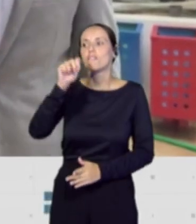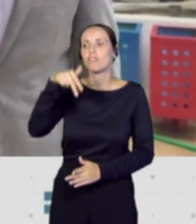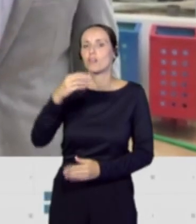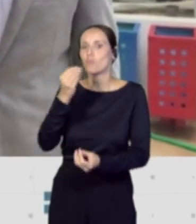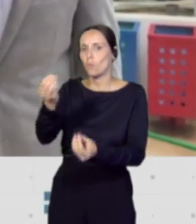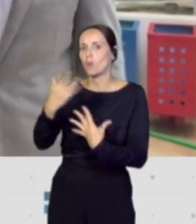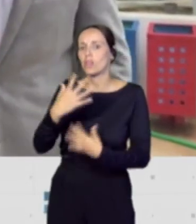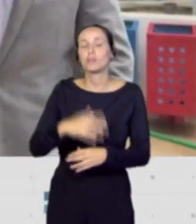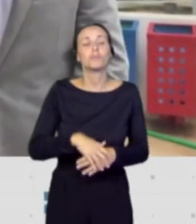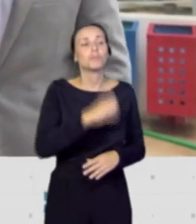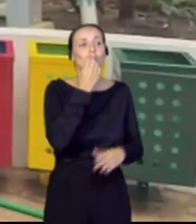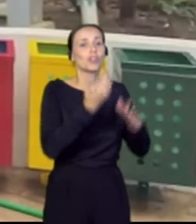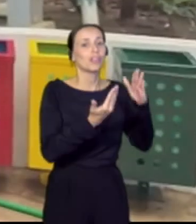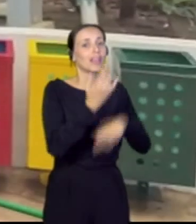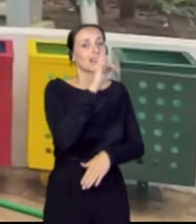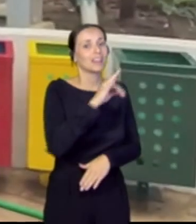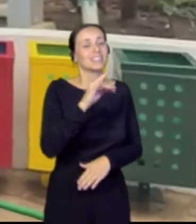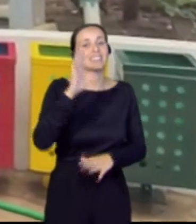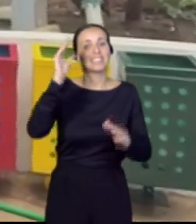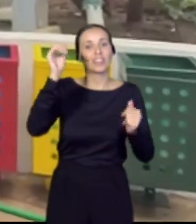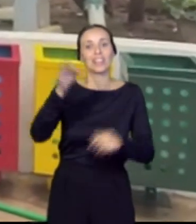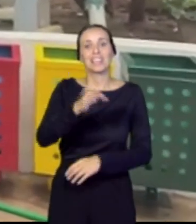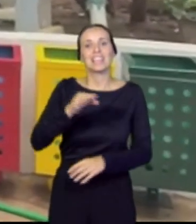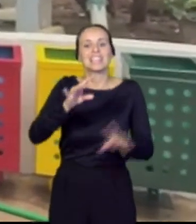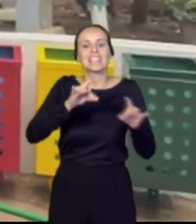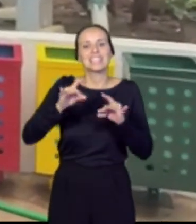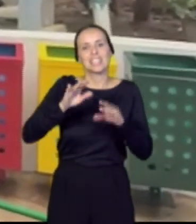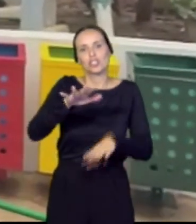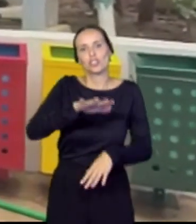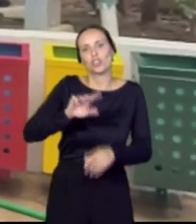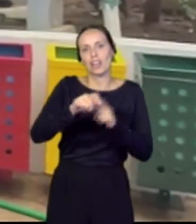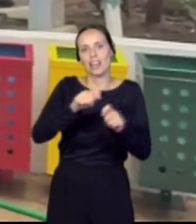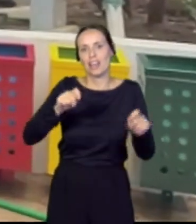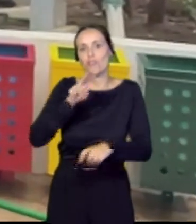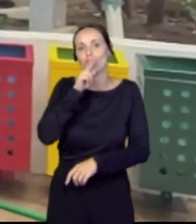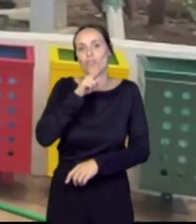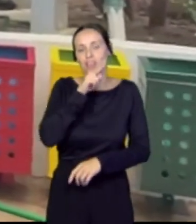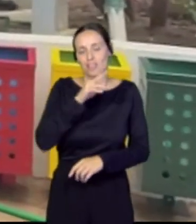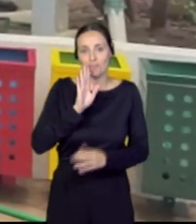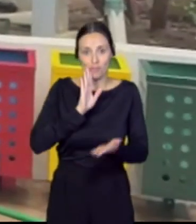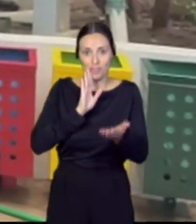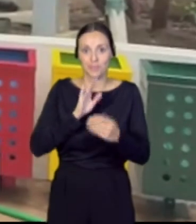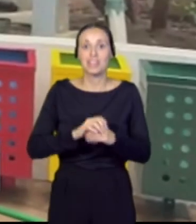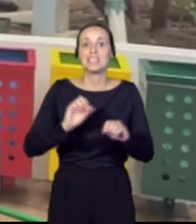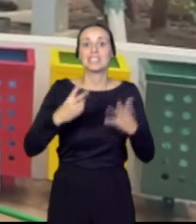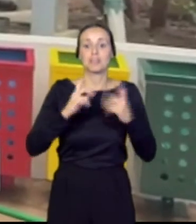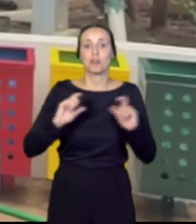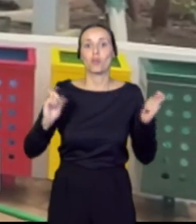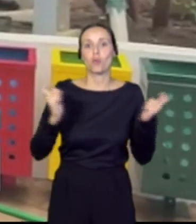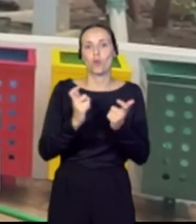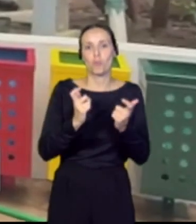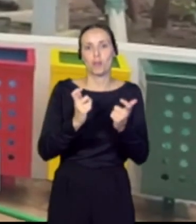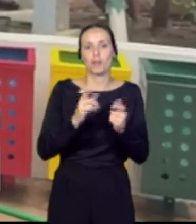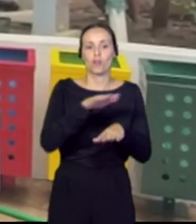Buenos días, Canarias. Pues sí, saludos desde la isla de Sal, aquí en Cabo Verde, como decías. Es la séptima cumbre bilateral de alto nivel entre el